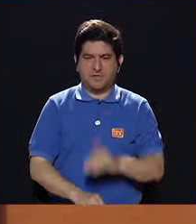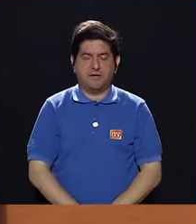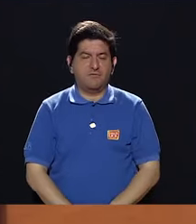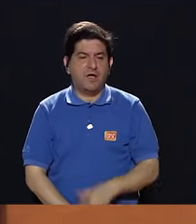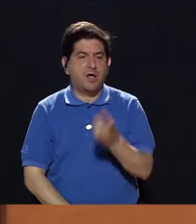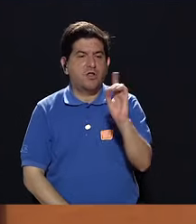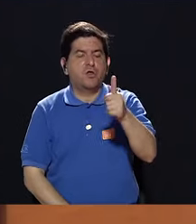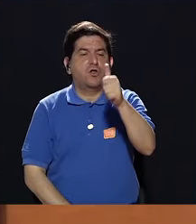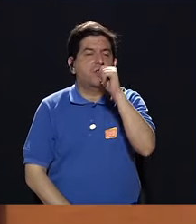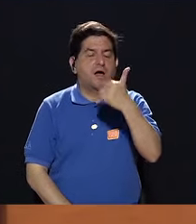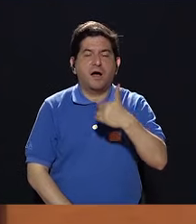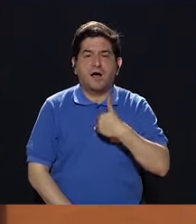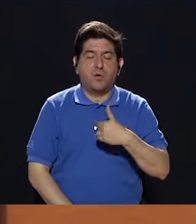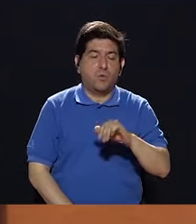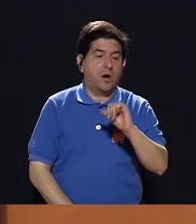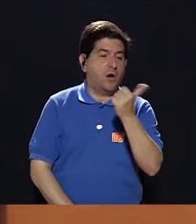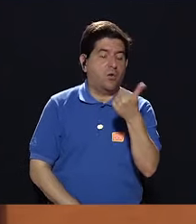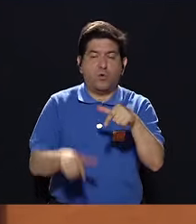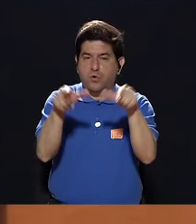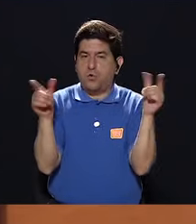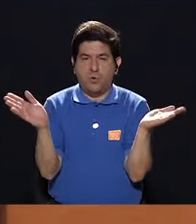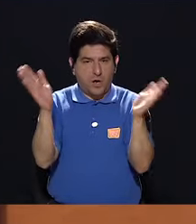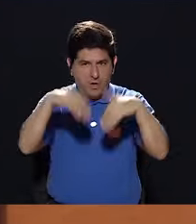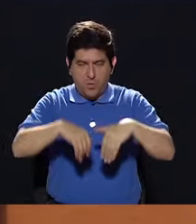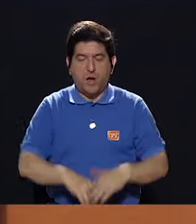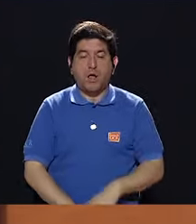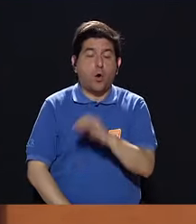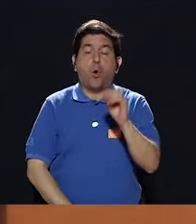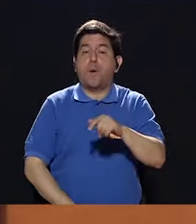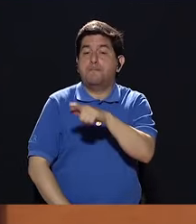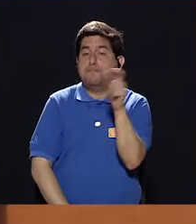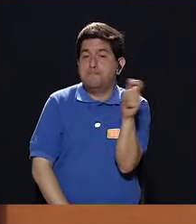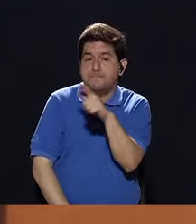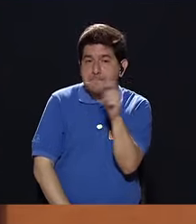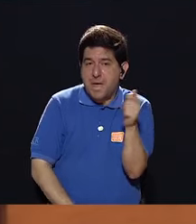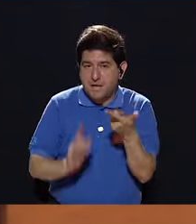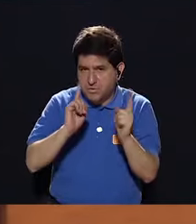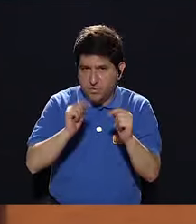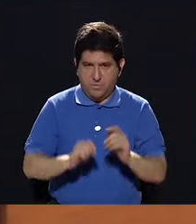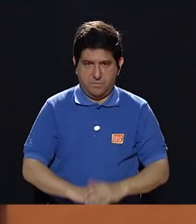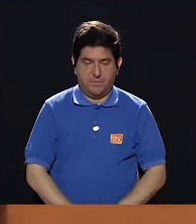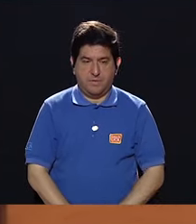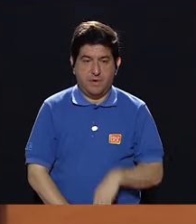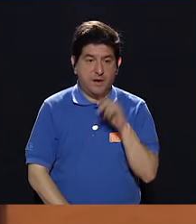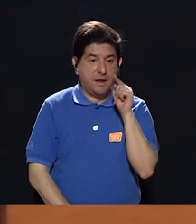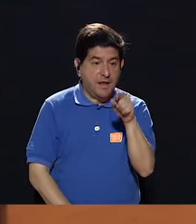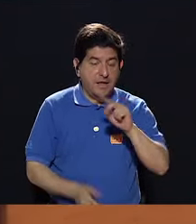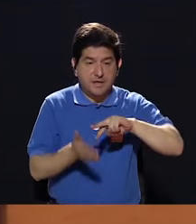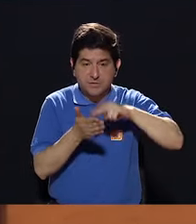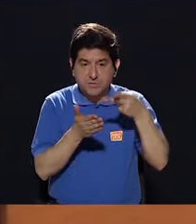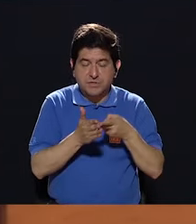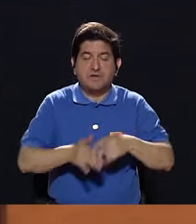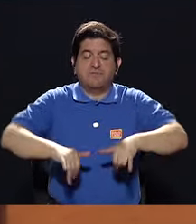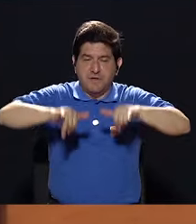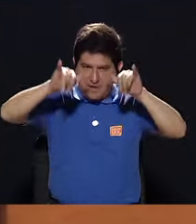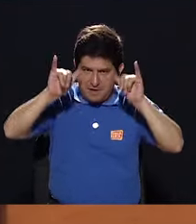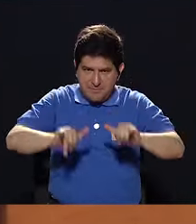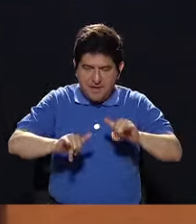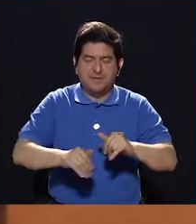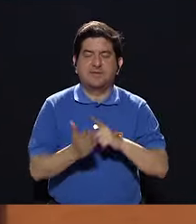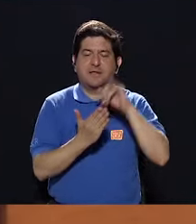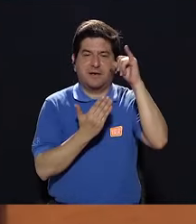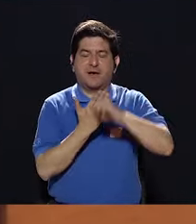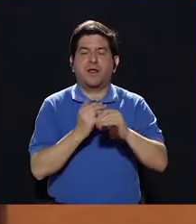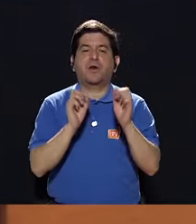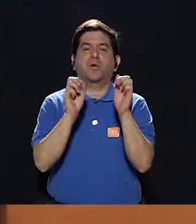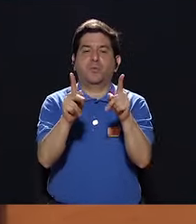en dónde es que hay agua, dónde es que no hay, ¿verdad?, en qué meses, y eso es lo que va a ser sostenible es